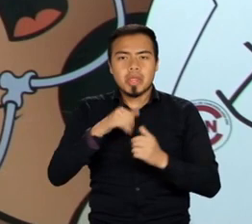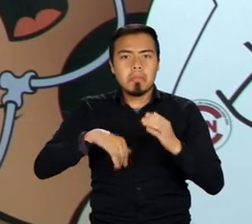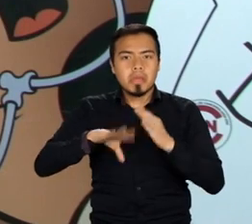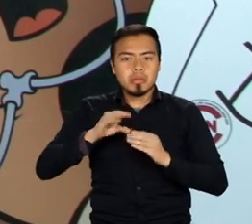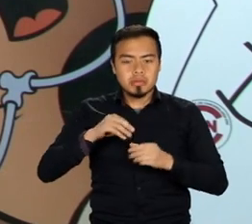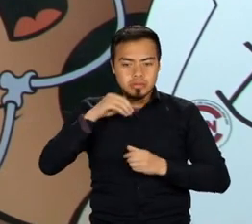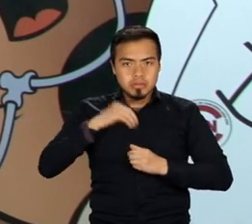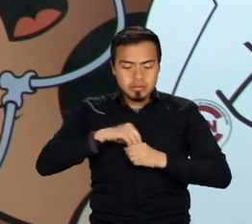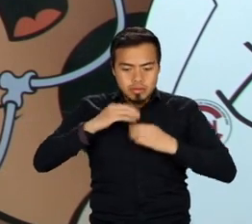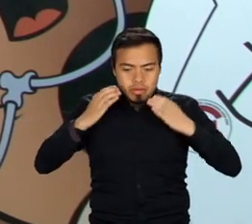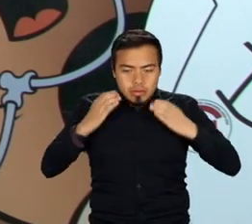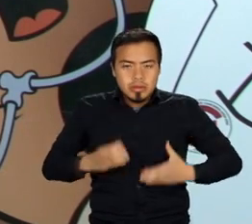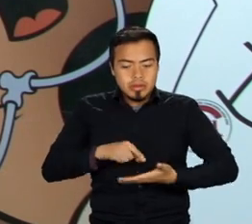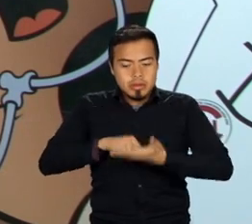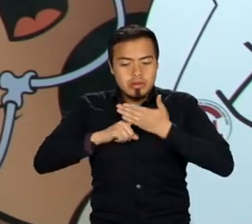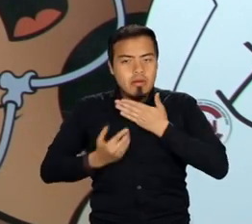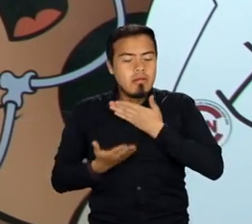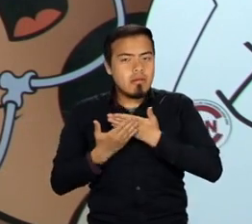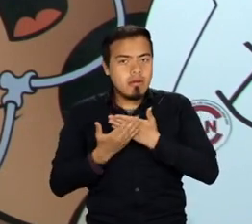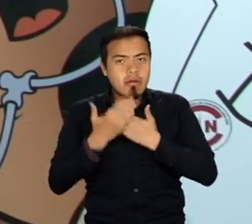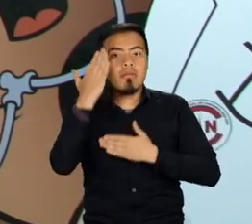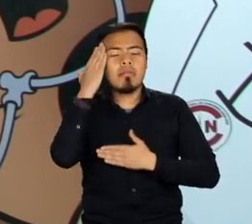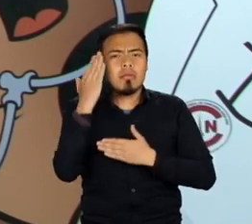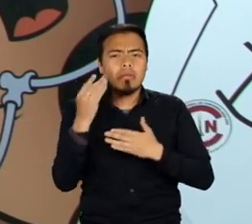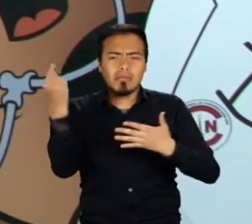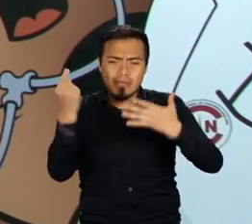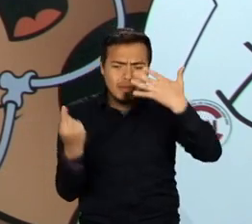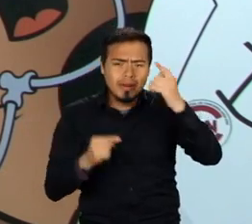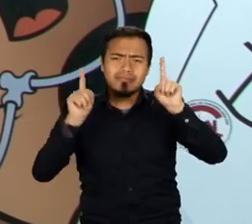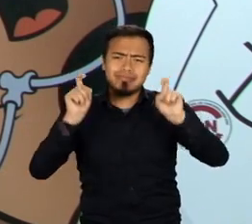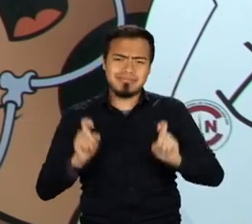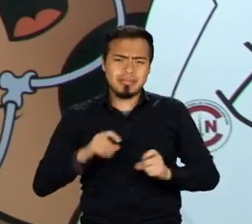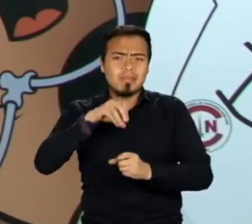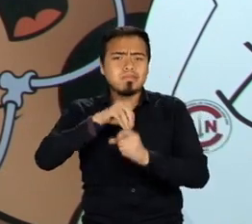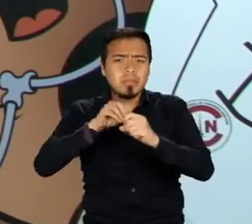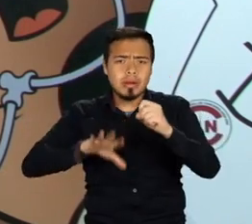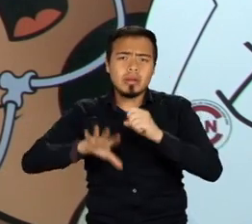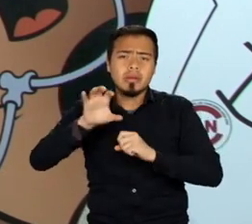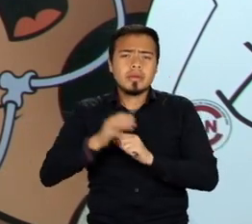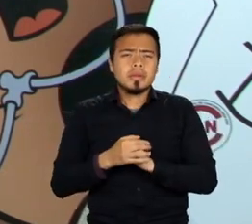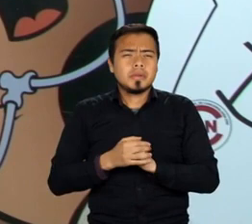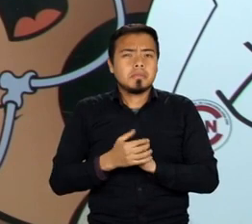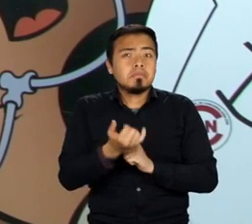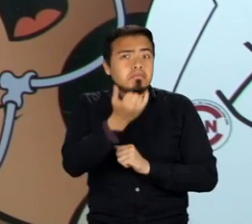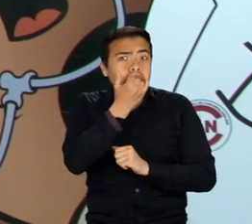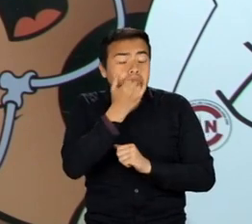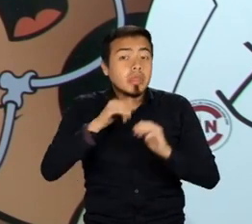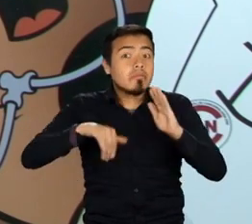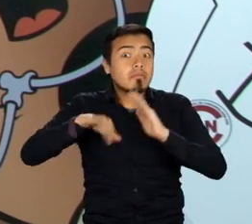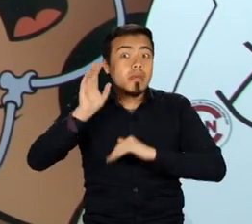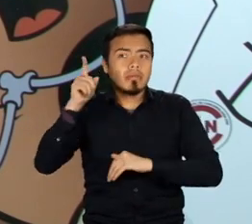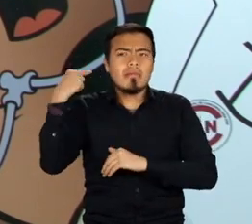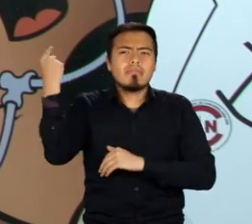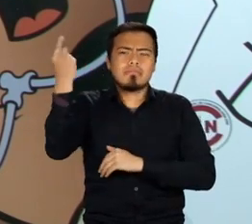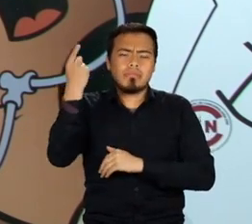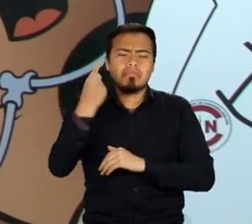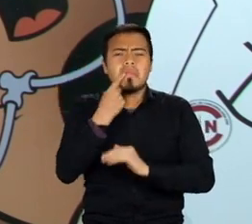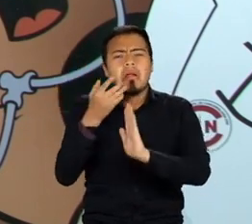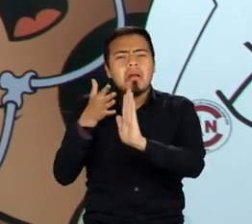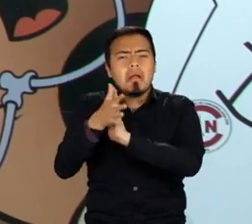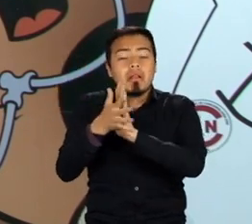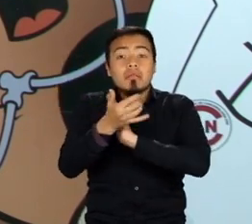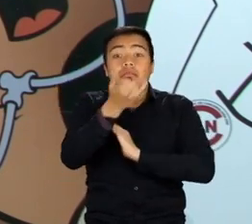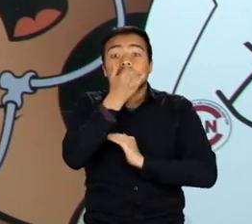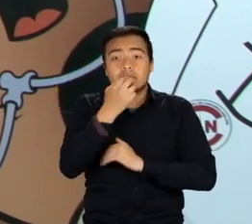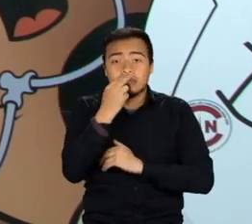muchos síntomas porque, claro, hay muchos tipos de cáncer, pero pues en general nosotros hablamos de